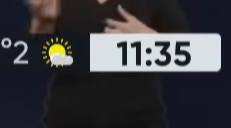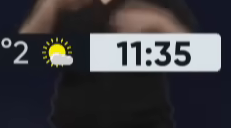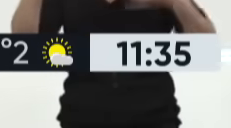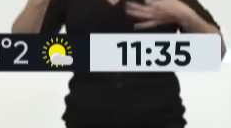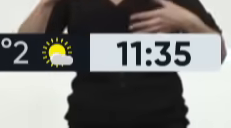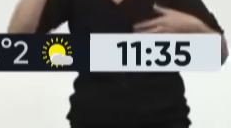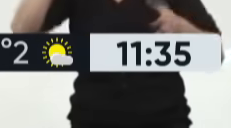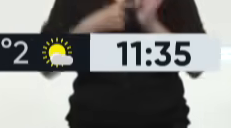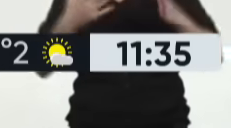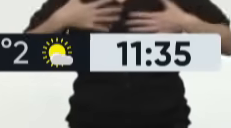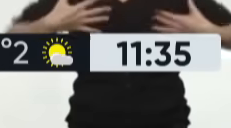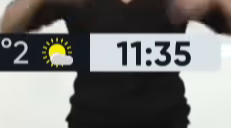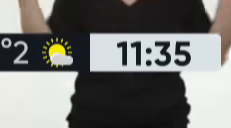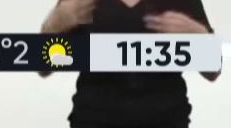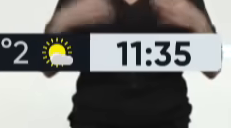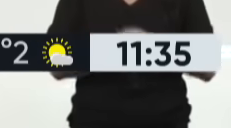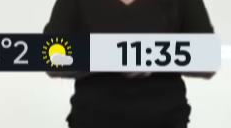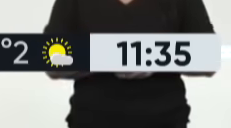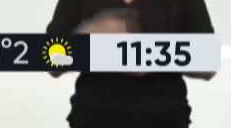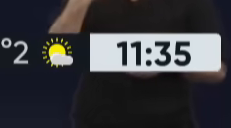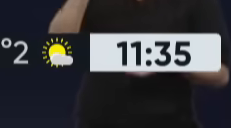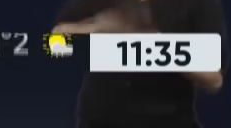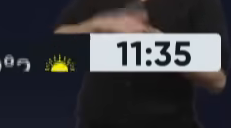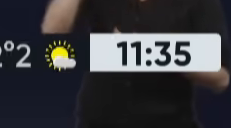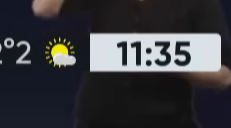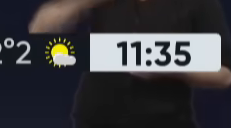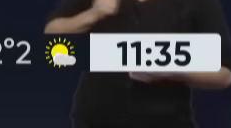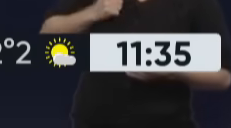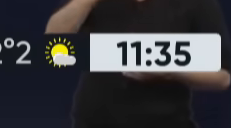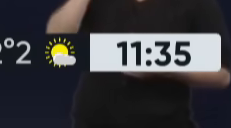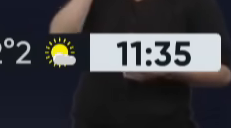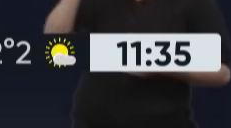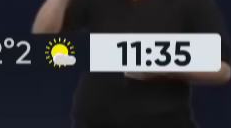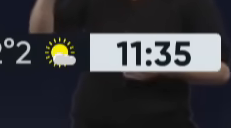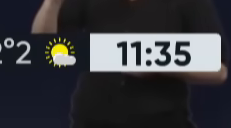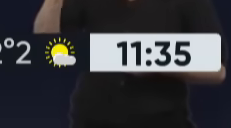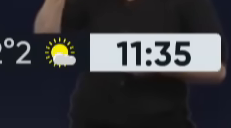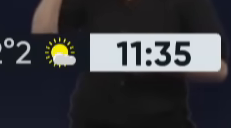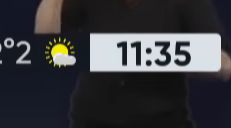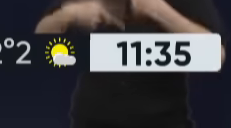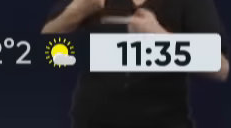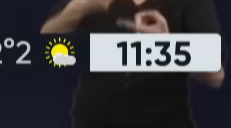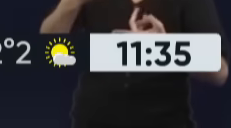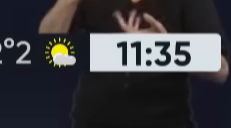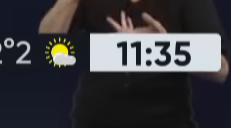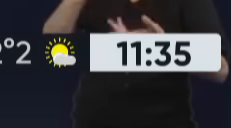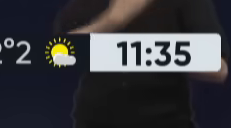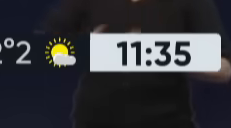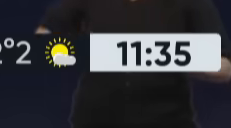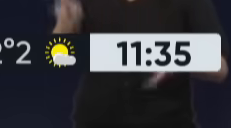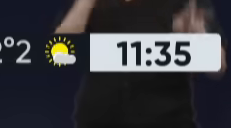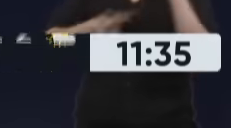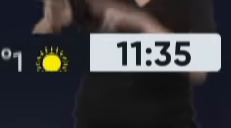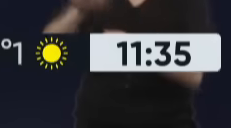y respecto de las gestiones por Nahuel Gallo, ¿hay alguna novedad? No te puedo hacer ninguna aclaración, como no te la voy a poder hacer en otro momento tampoco, hasta en tanto